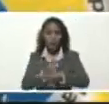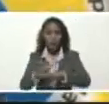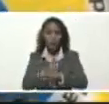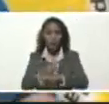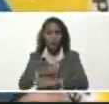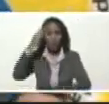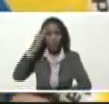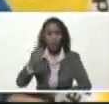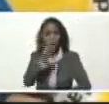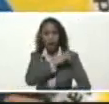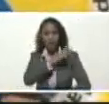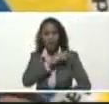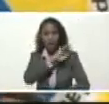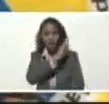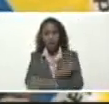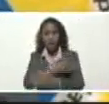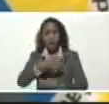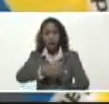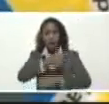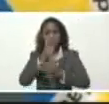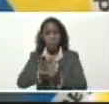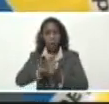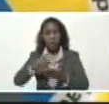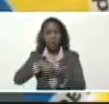en jefe de la Fuerza Armada Nacional Bolivariana,